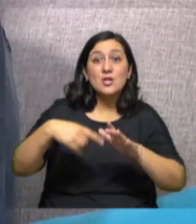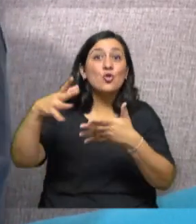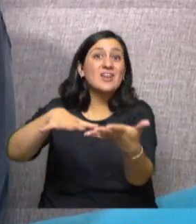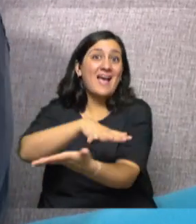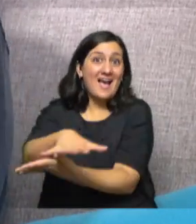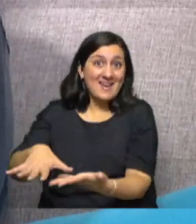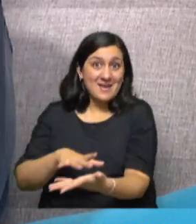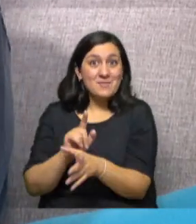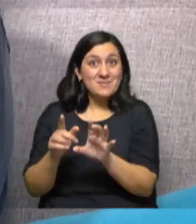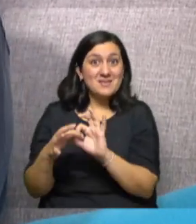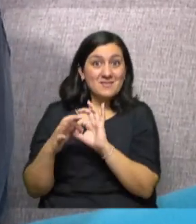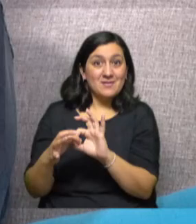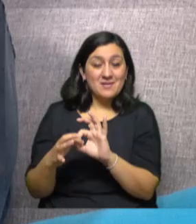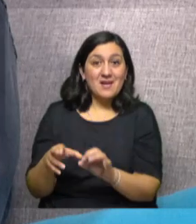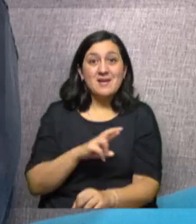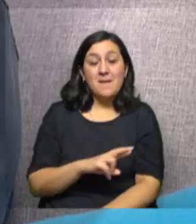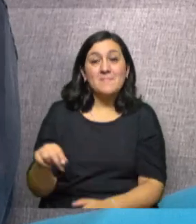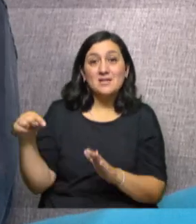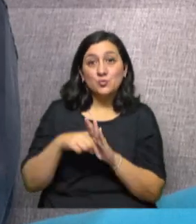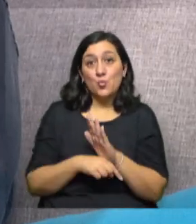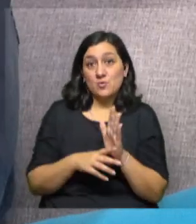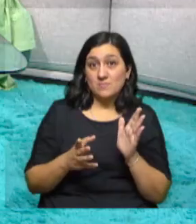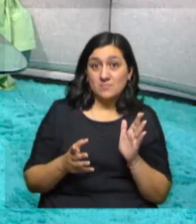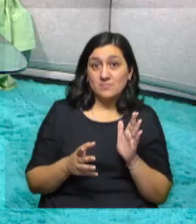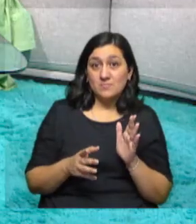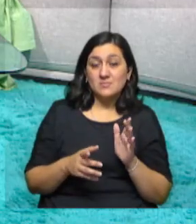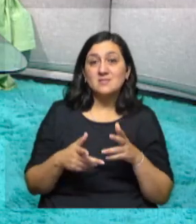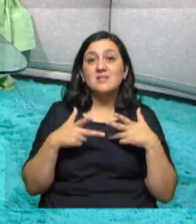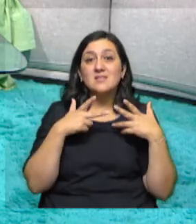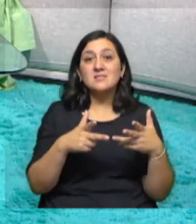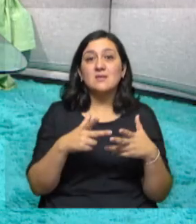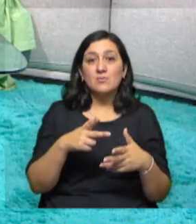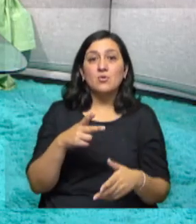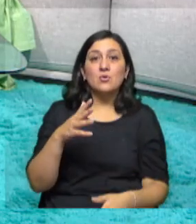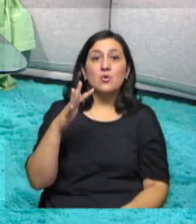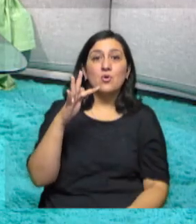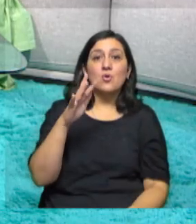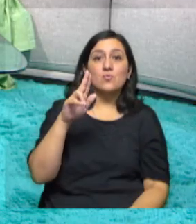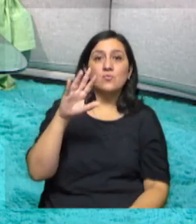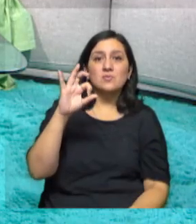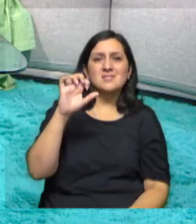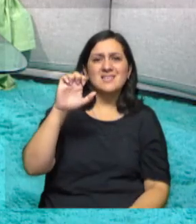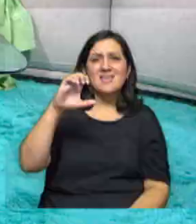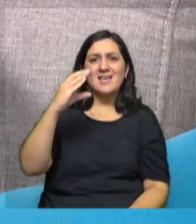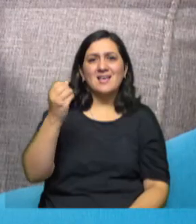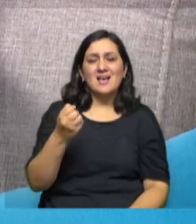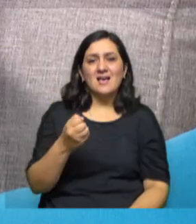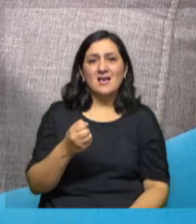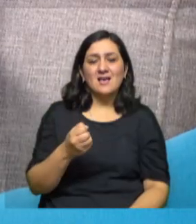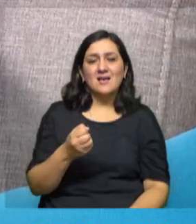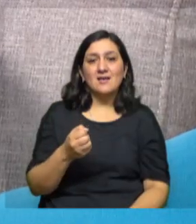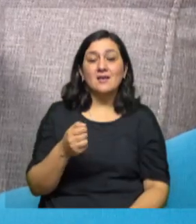en otra forma, pero que se vinculan. Rambla Sur, te podría decir como síntesis. Si te decimos Juseca. Buah. Juseca